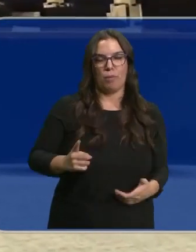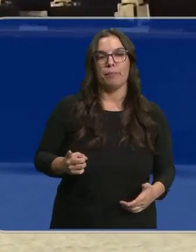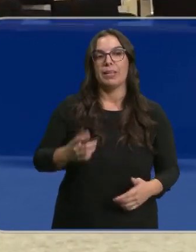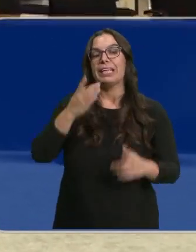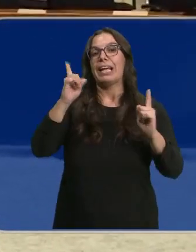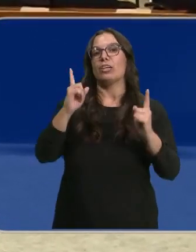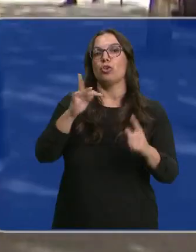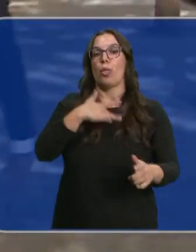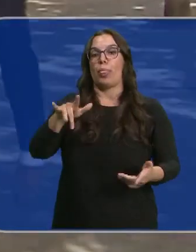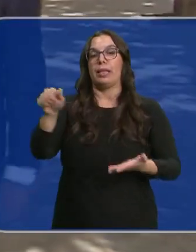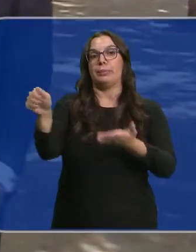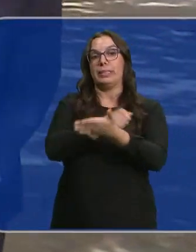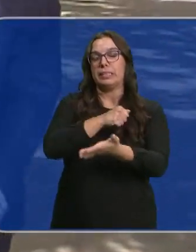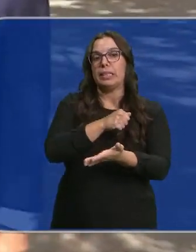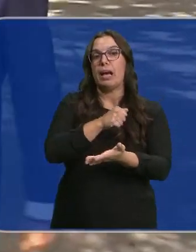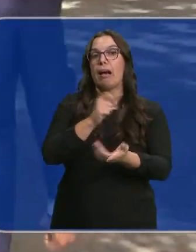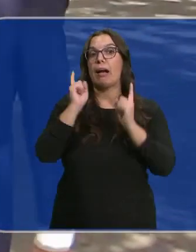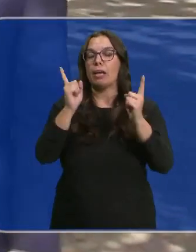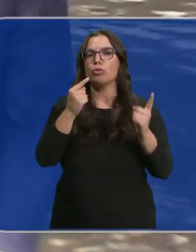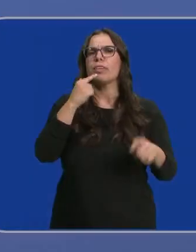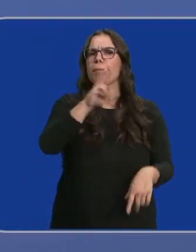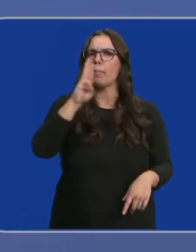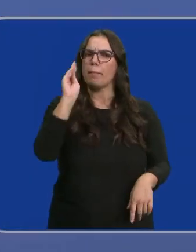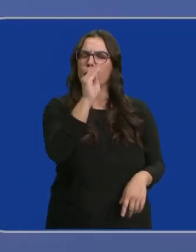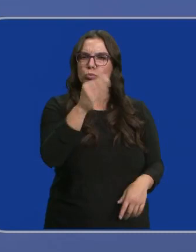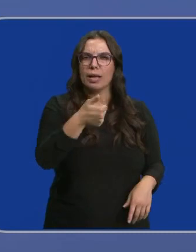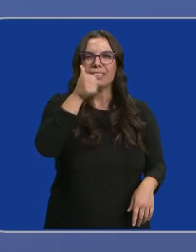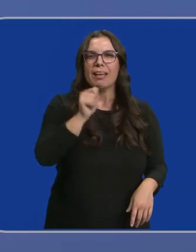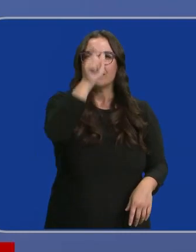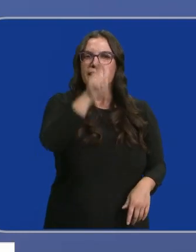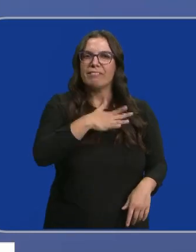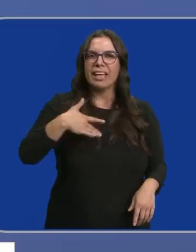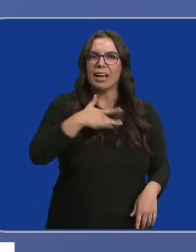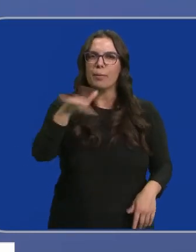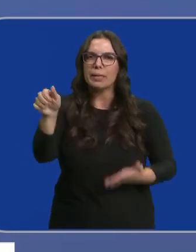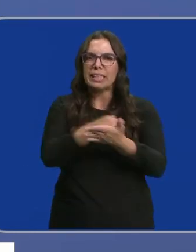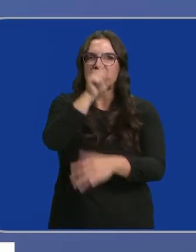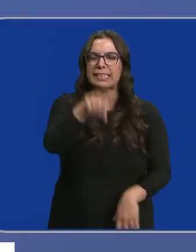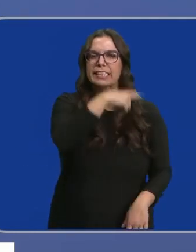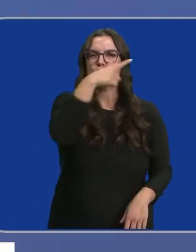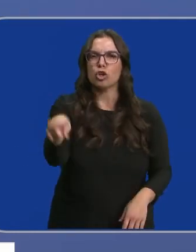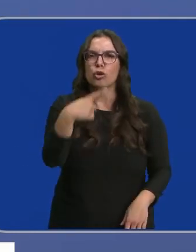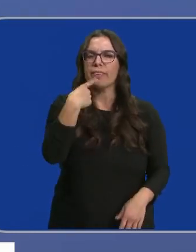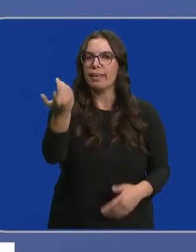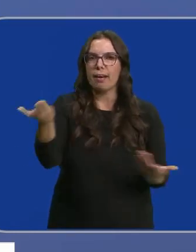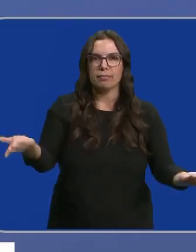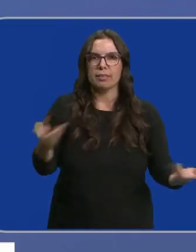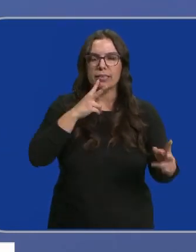posible amnistía en plena ebullición, el PP se pregunta... ¿Pedro Sánchez quiere conceder la amnistía, sí o